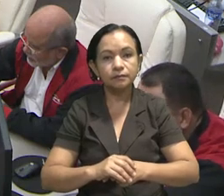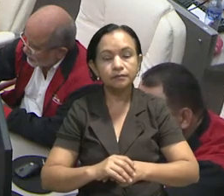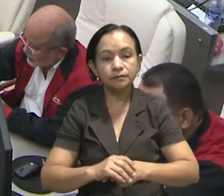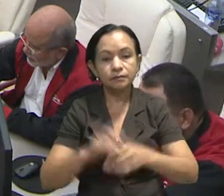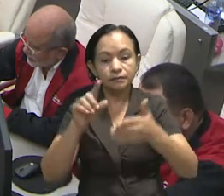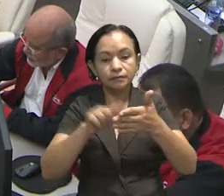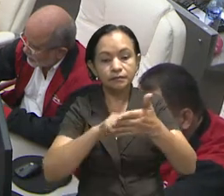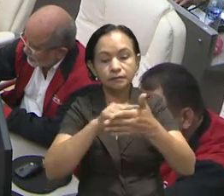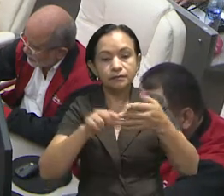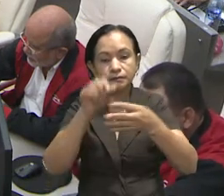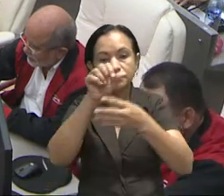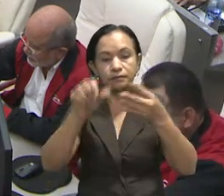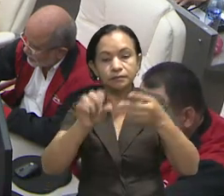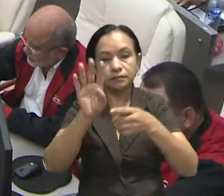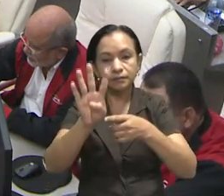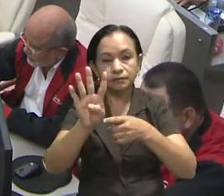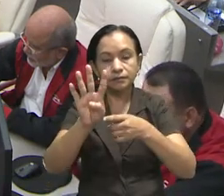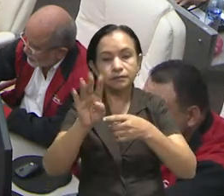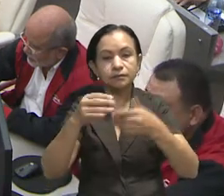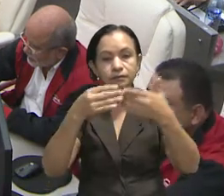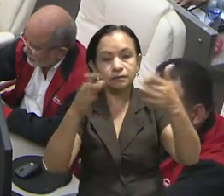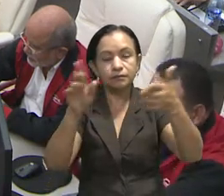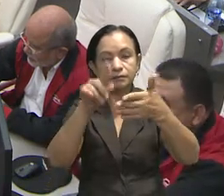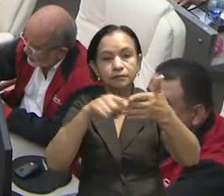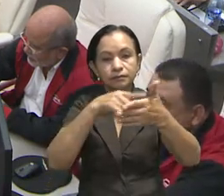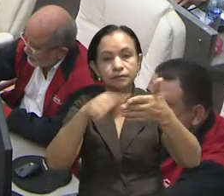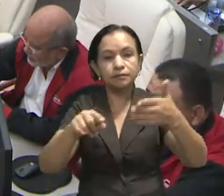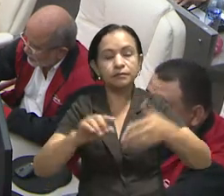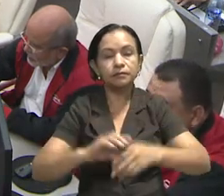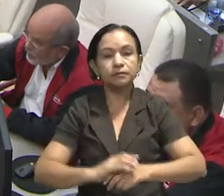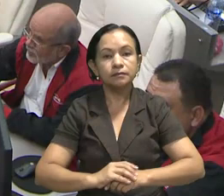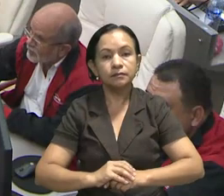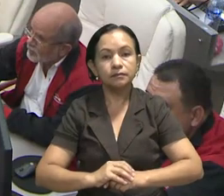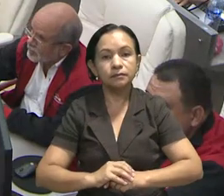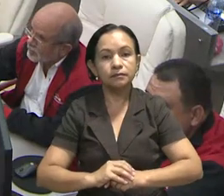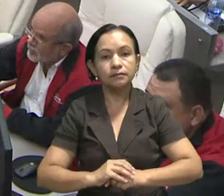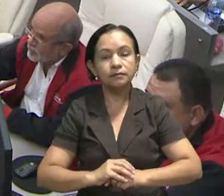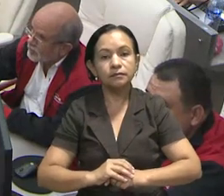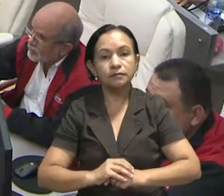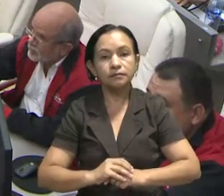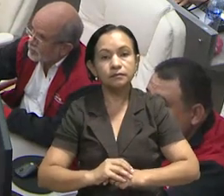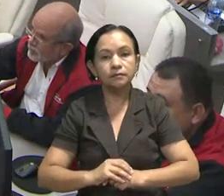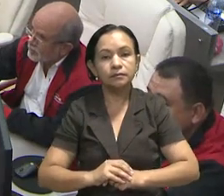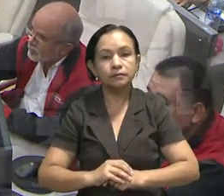A votación, el artículo cuarto, se abre la votación.